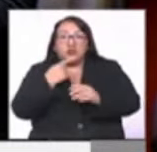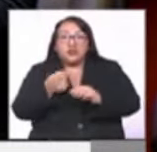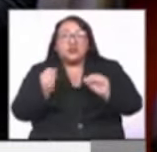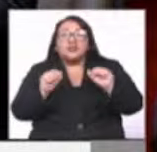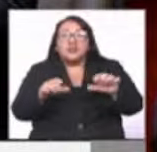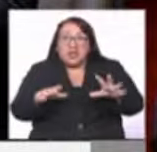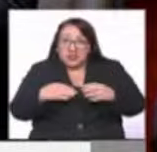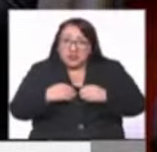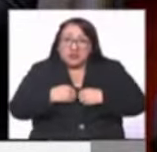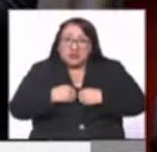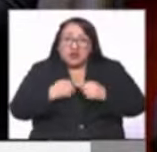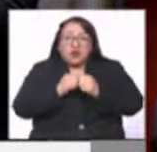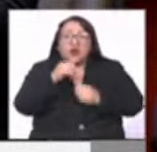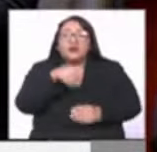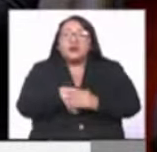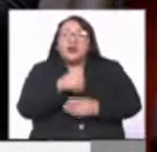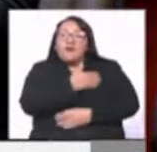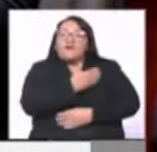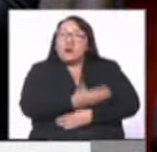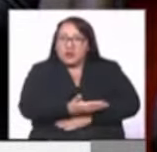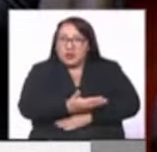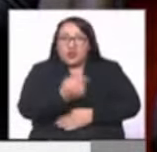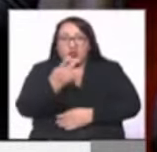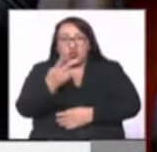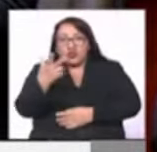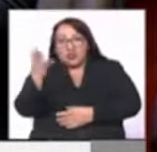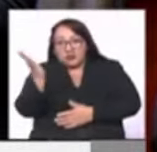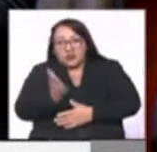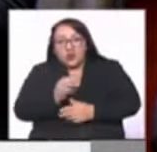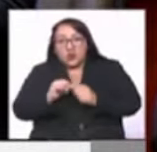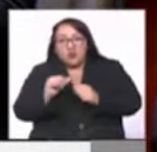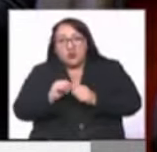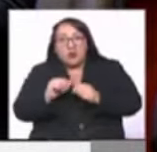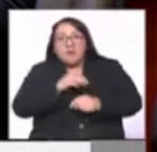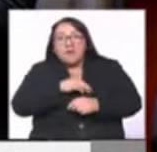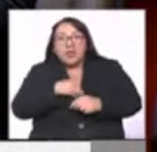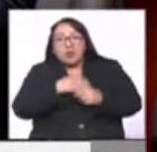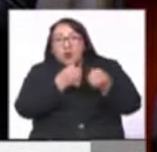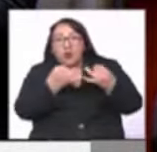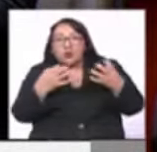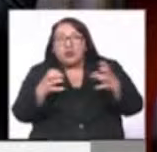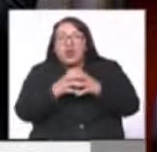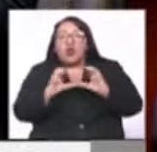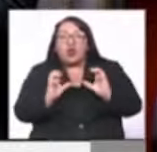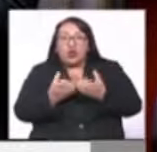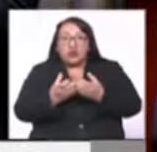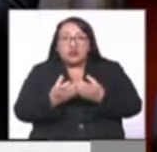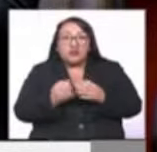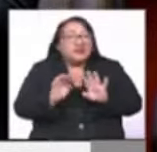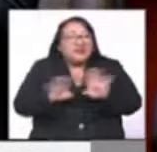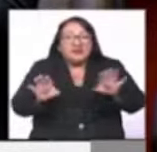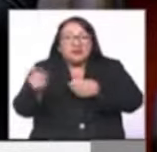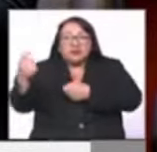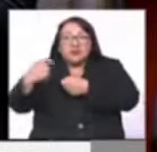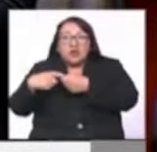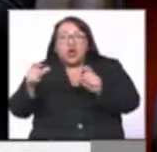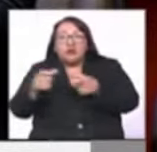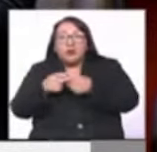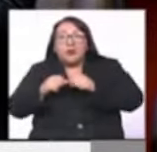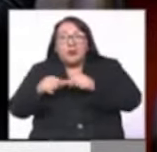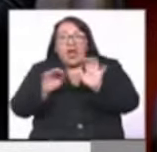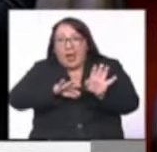adopta con la votación favorable de los dos tercios del número de miembros del Congreso sin participación de la comisión